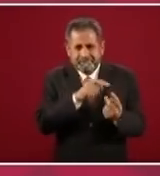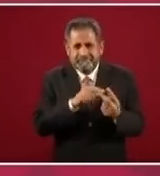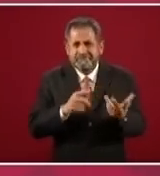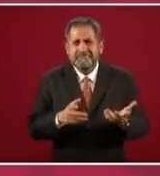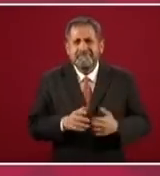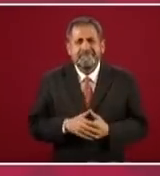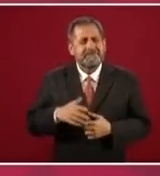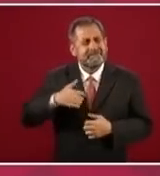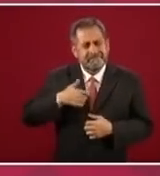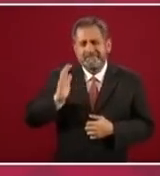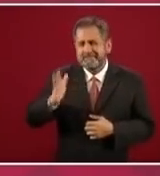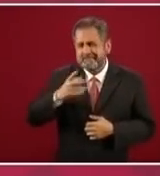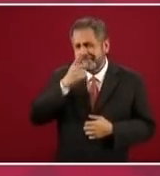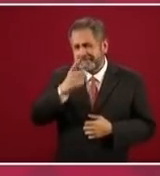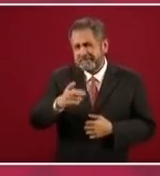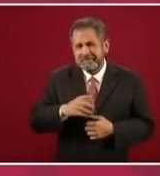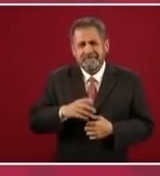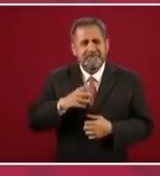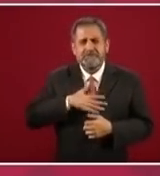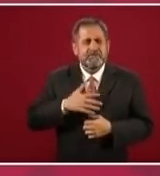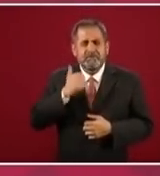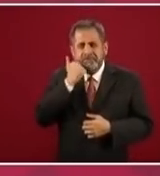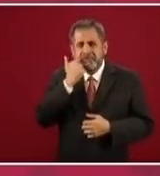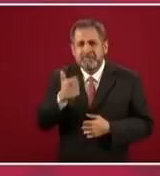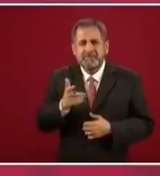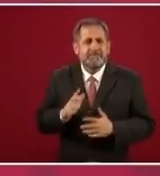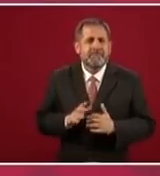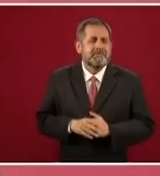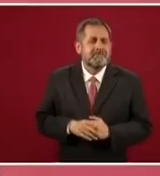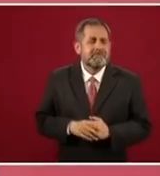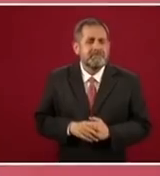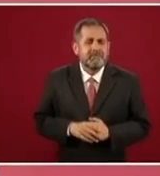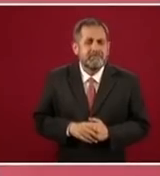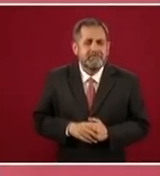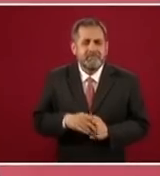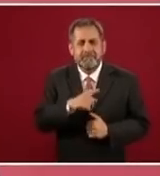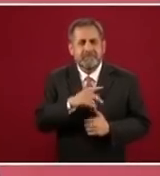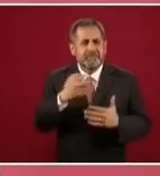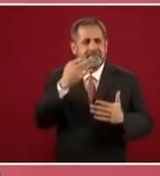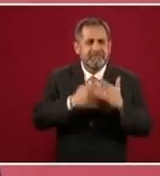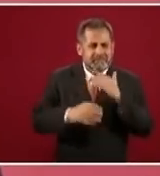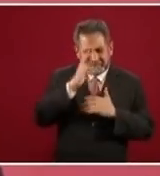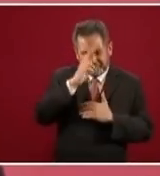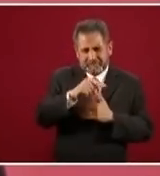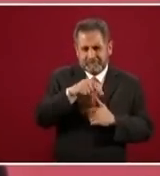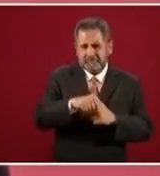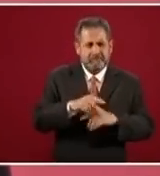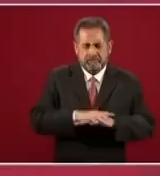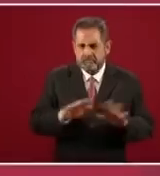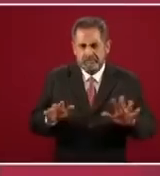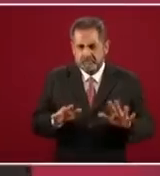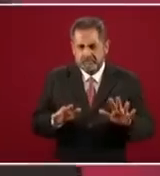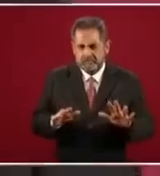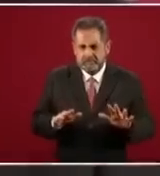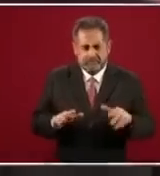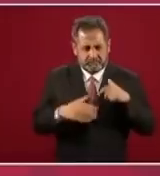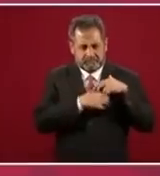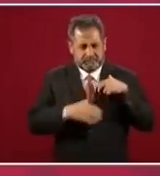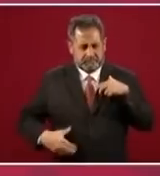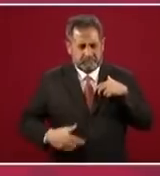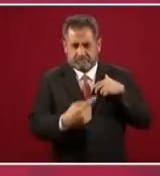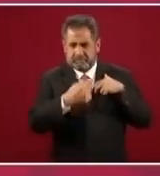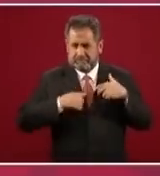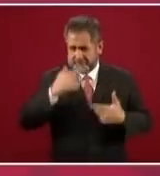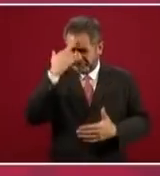Además, lo dije, no quiero que se vaya a faltar el respeto a la investidura